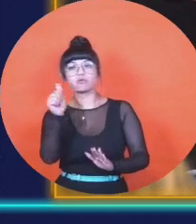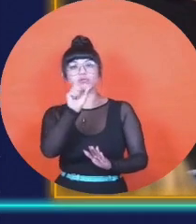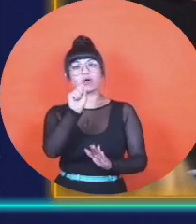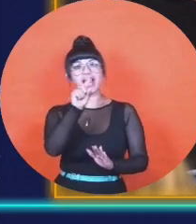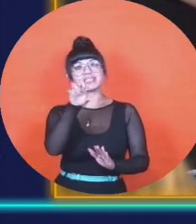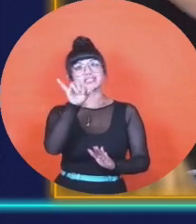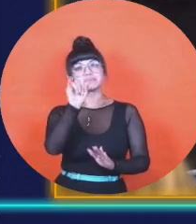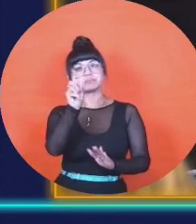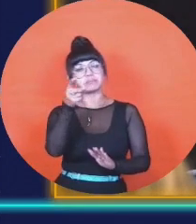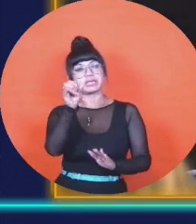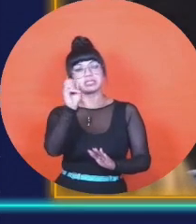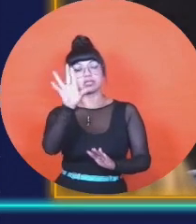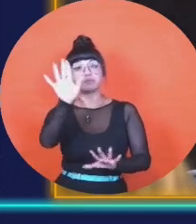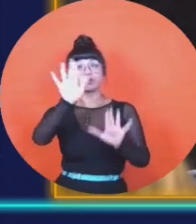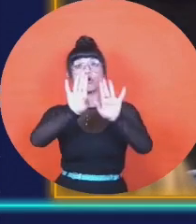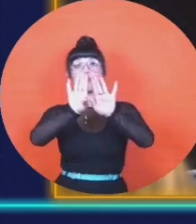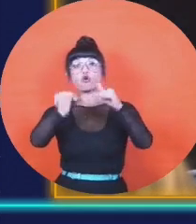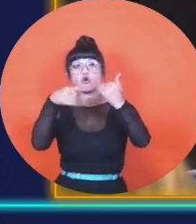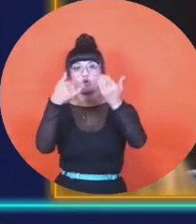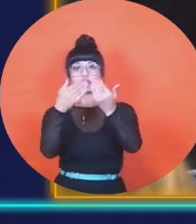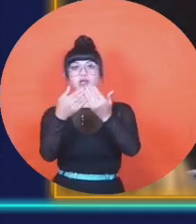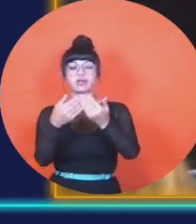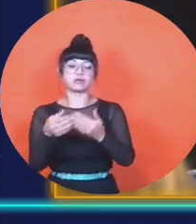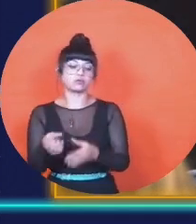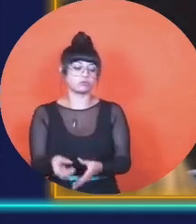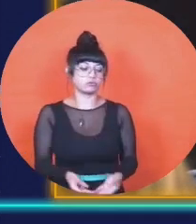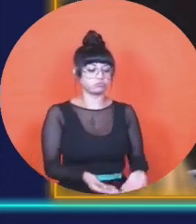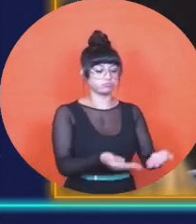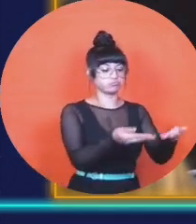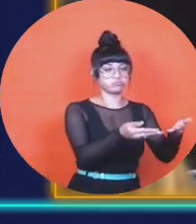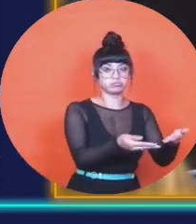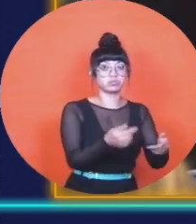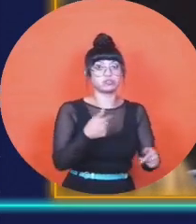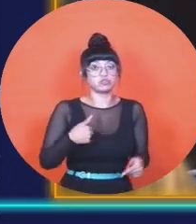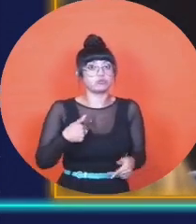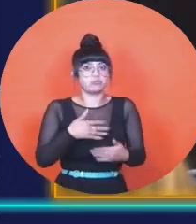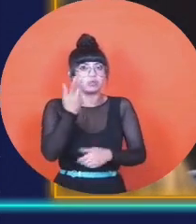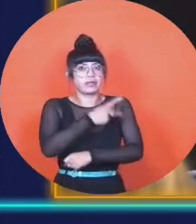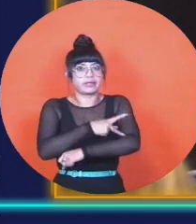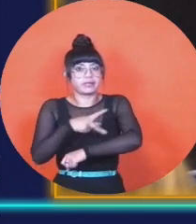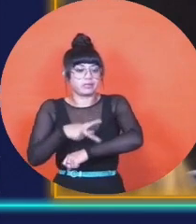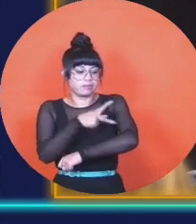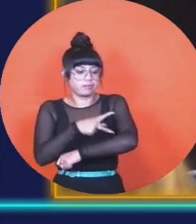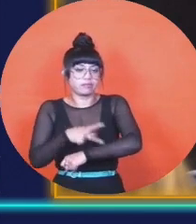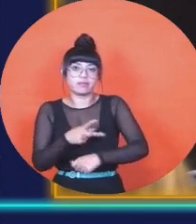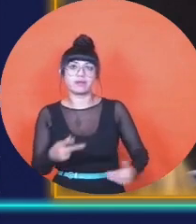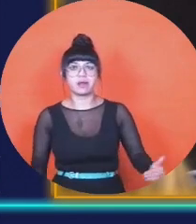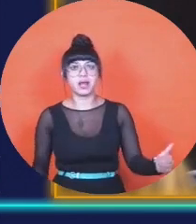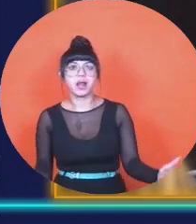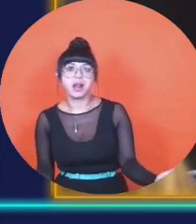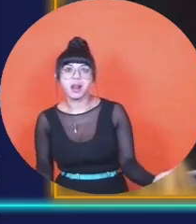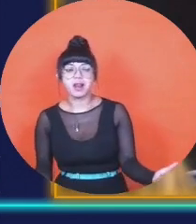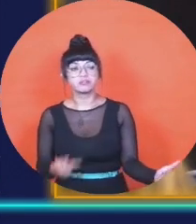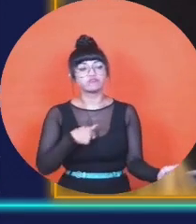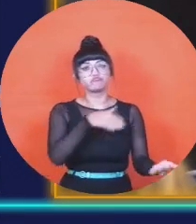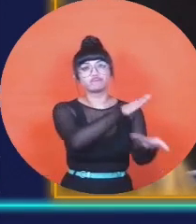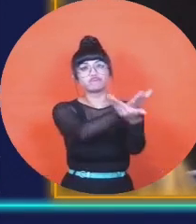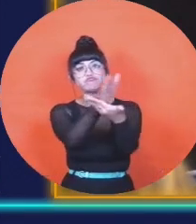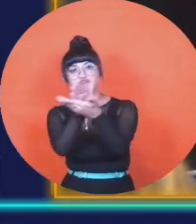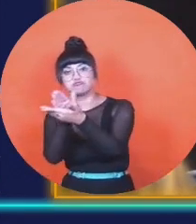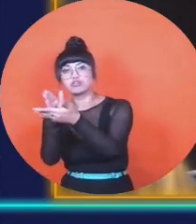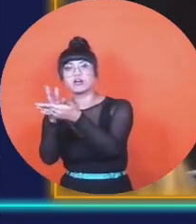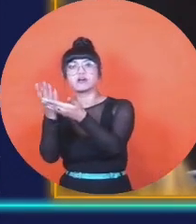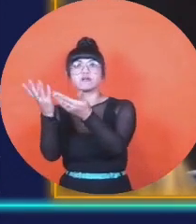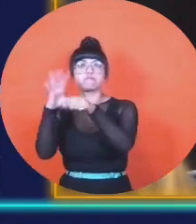colegios, vengo trabajando eso desde kinder prácticamente. Fui a médicos, a psicólogos,